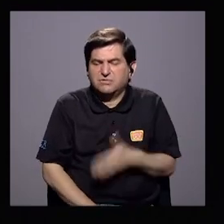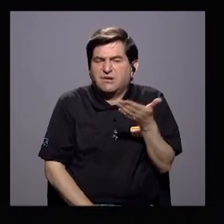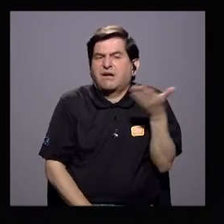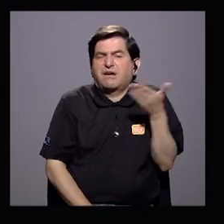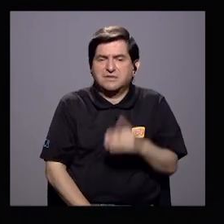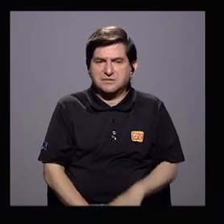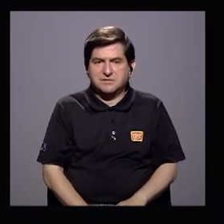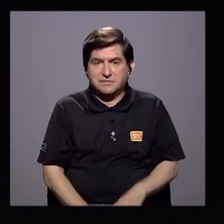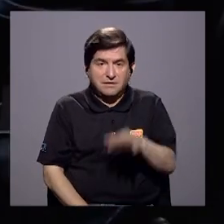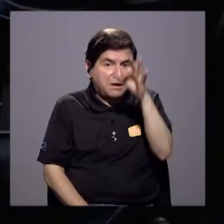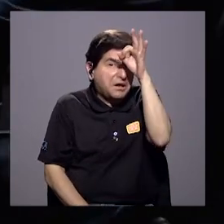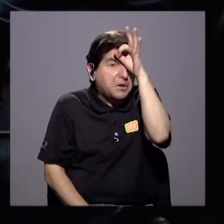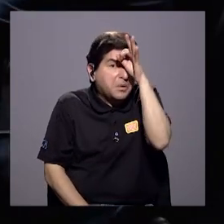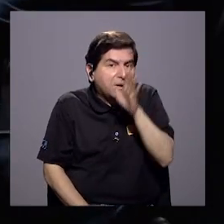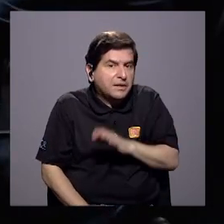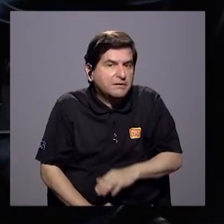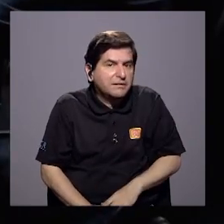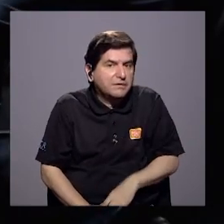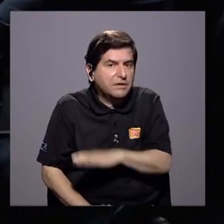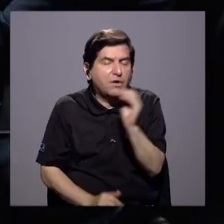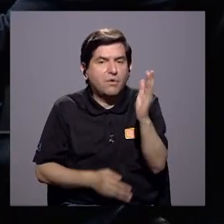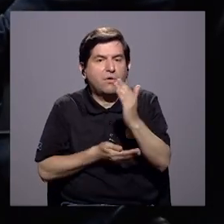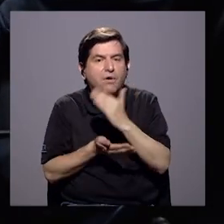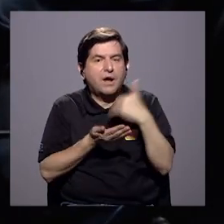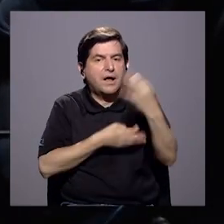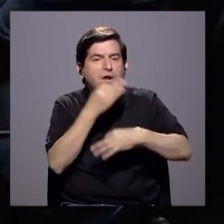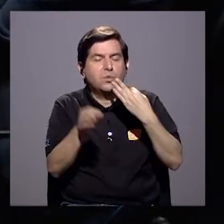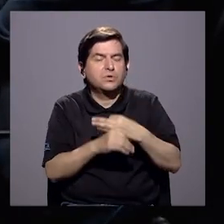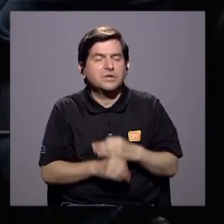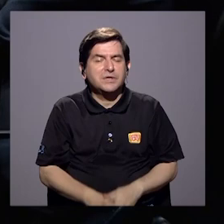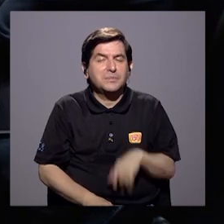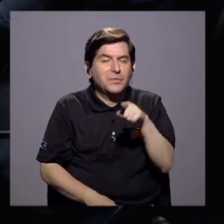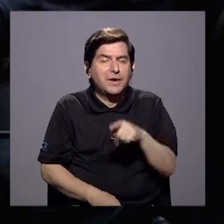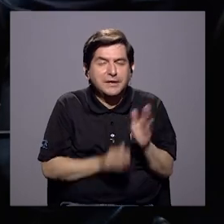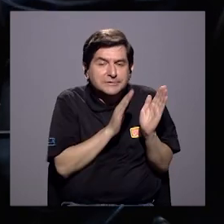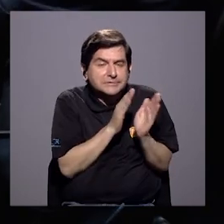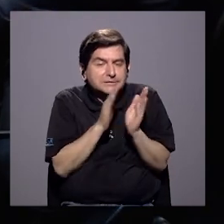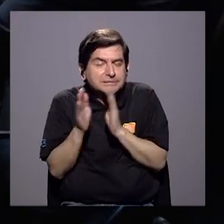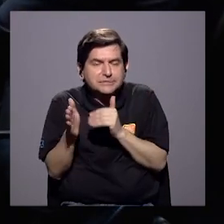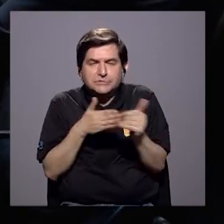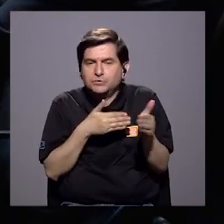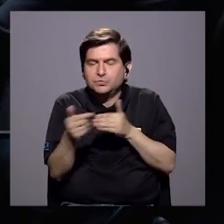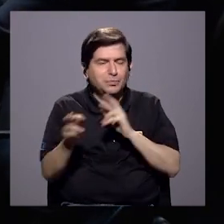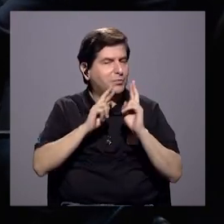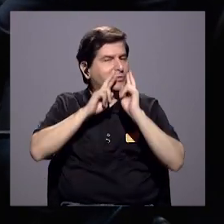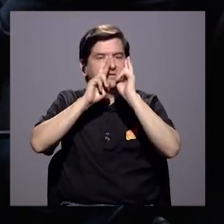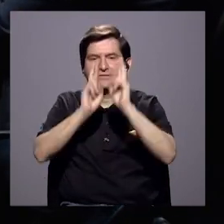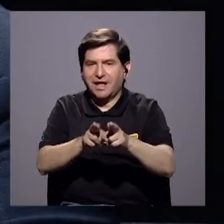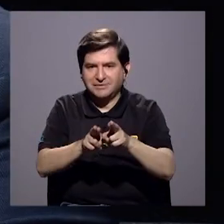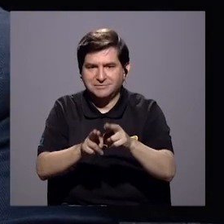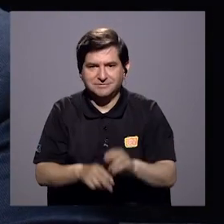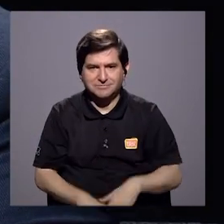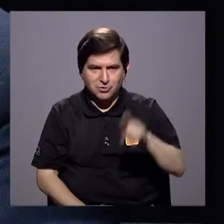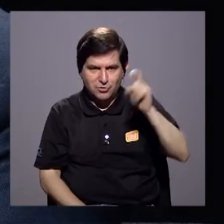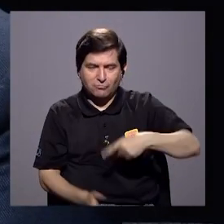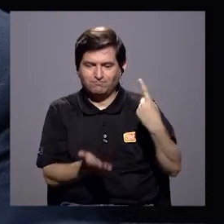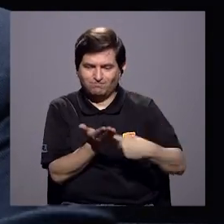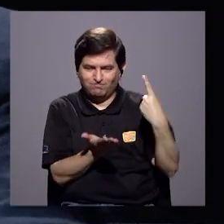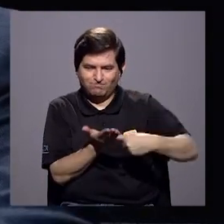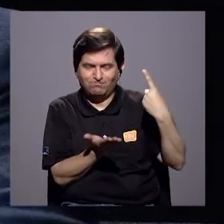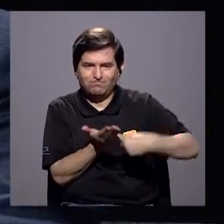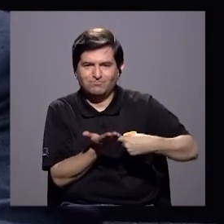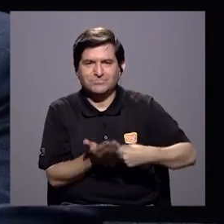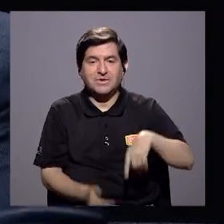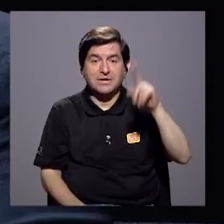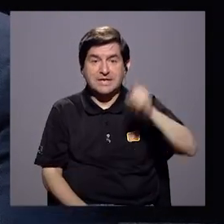ignorancia o algún tipo de complicidad sea cual sea la respuesta merece un debate